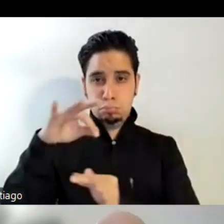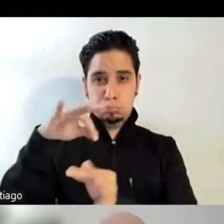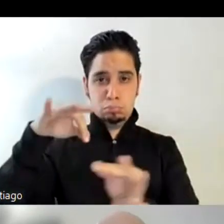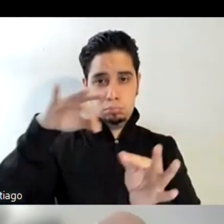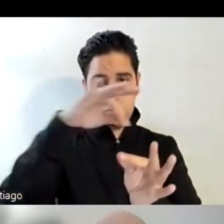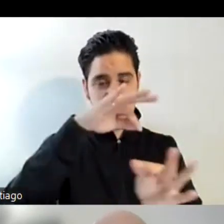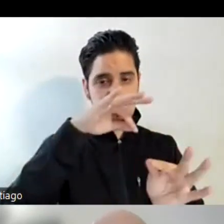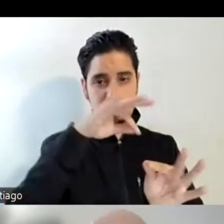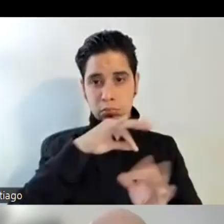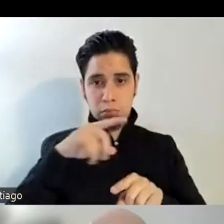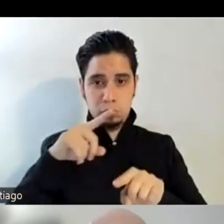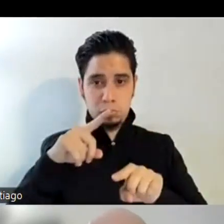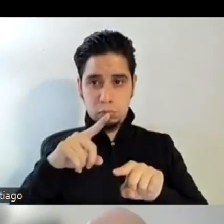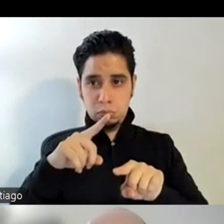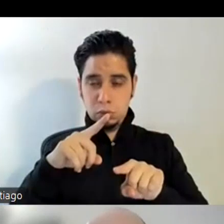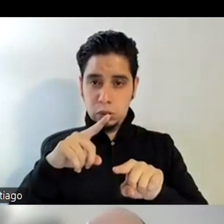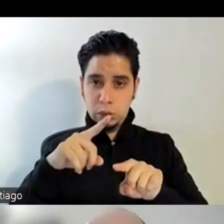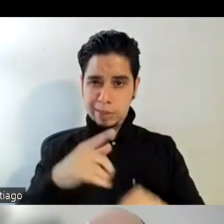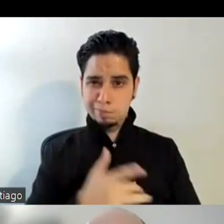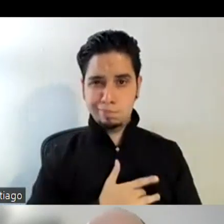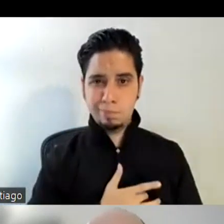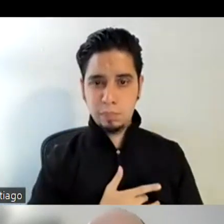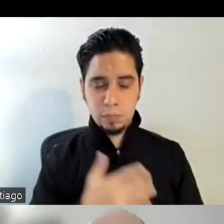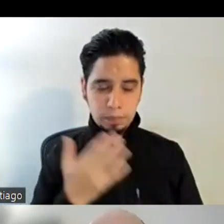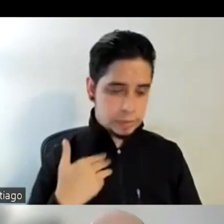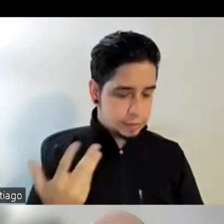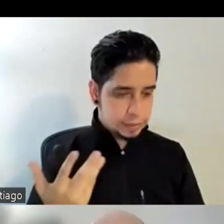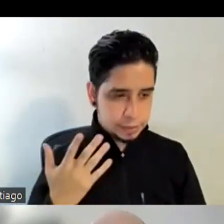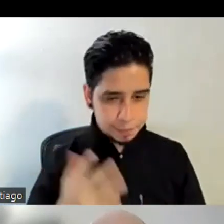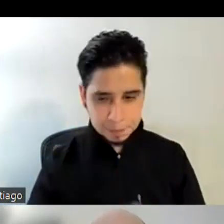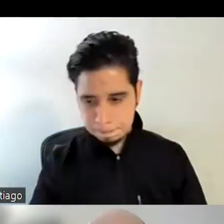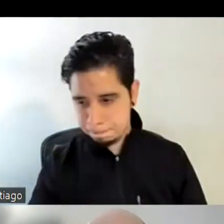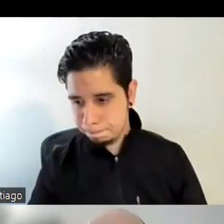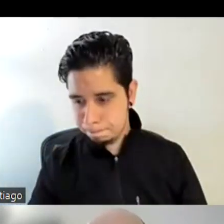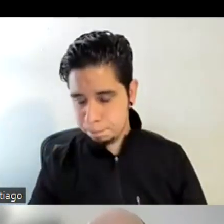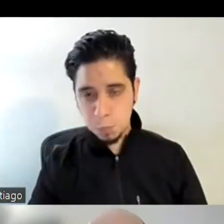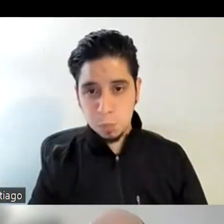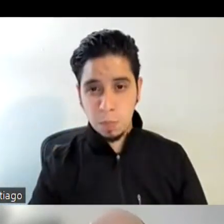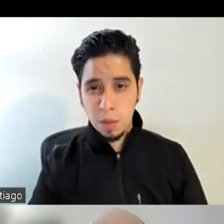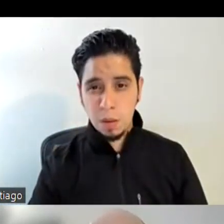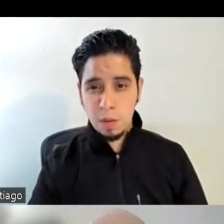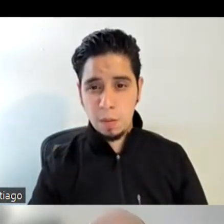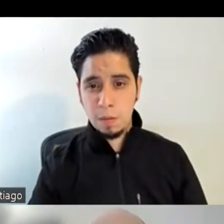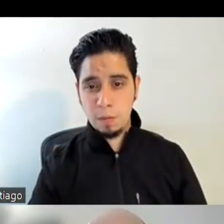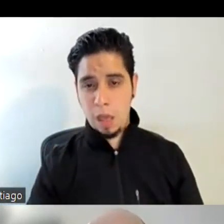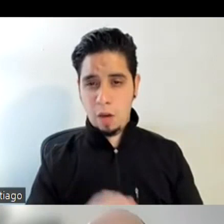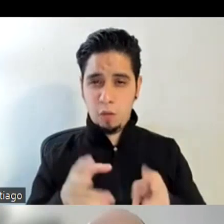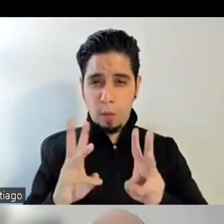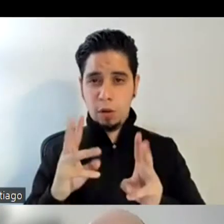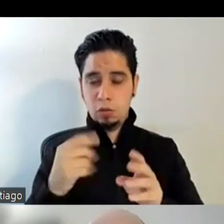mí esa línea me llega mucho. Y entonces es una versión que tomamos Kisha, pues yo llamé a Kisha porque